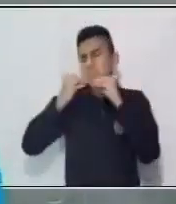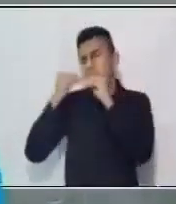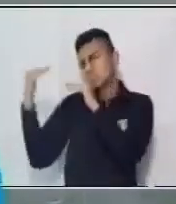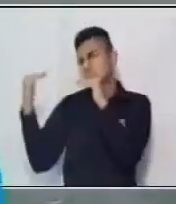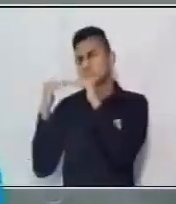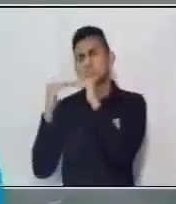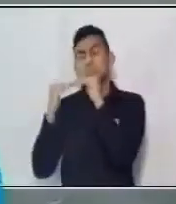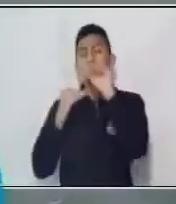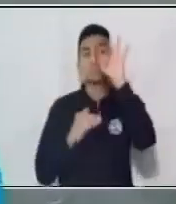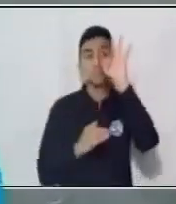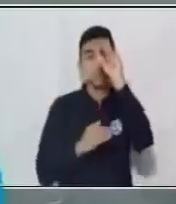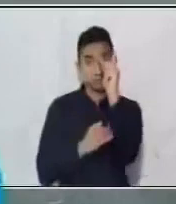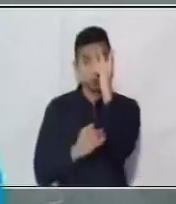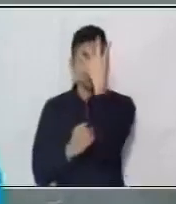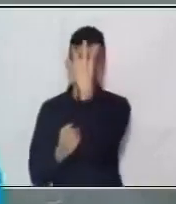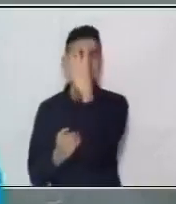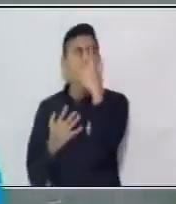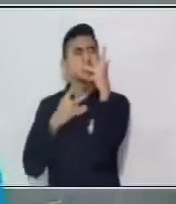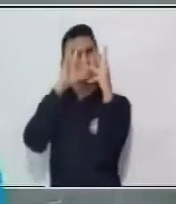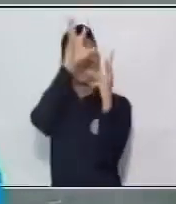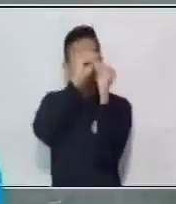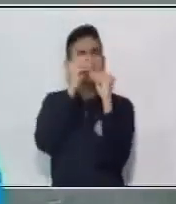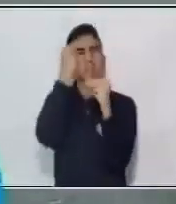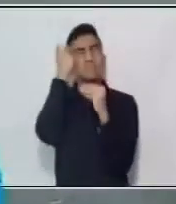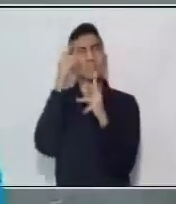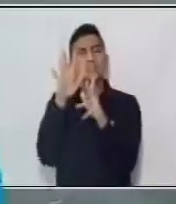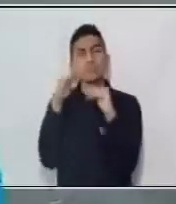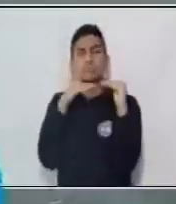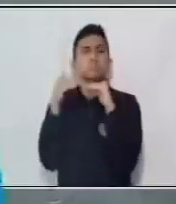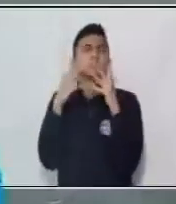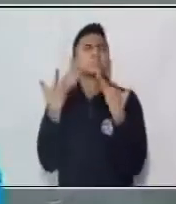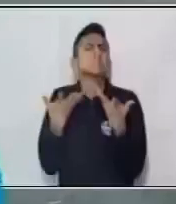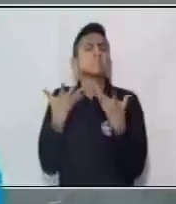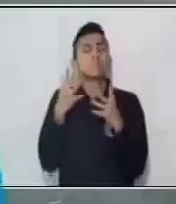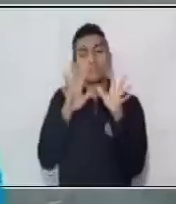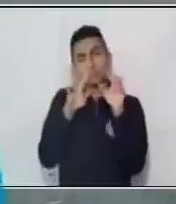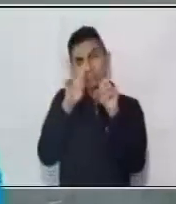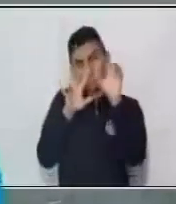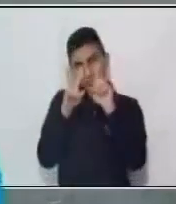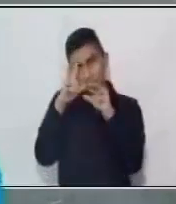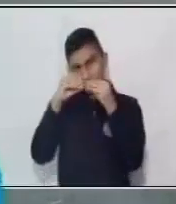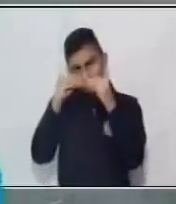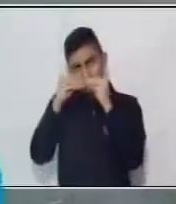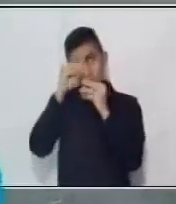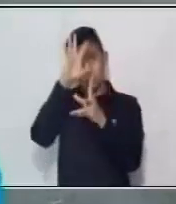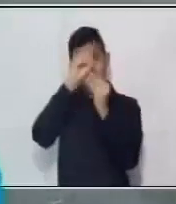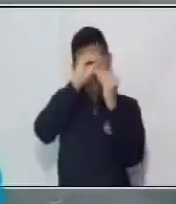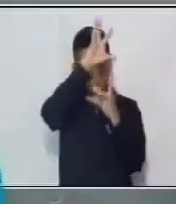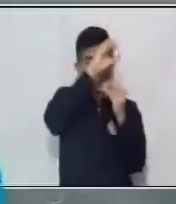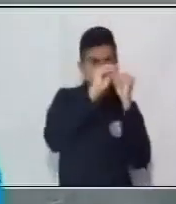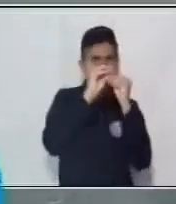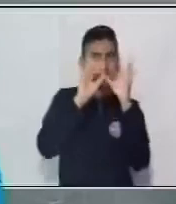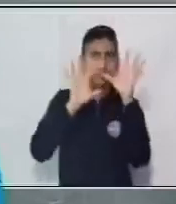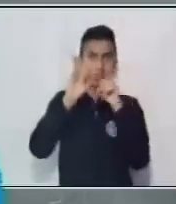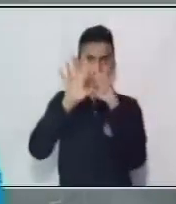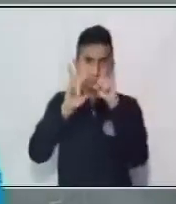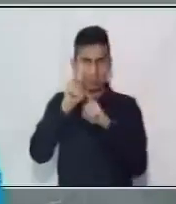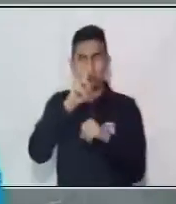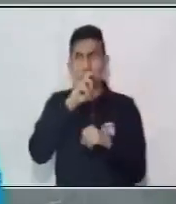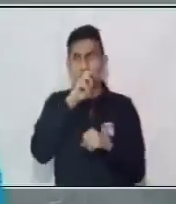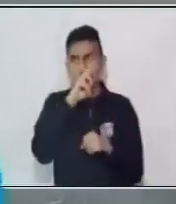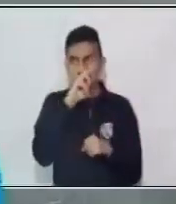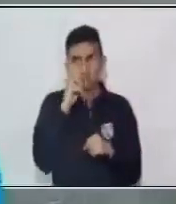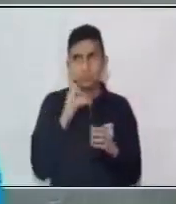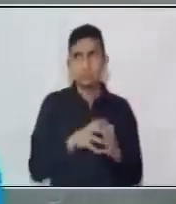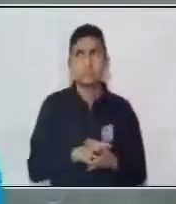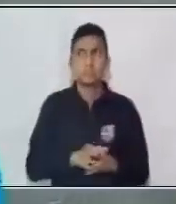12. ¿Podemos encontrarlo de otra manera? Sí, hay otras formas de encontrarlo y lo podemos hacer con una tabla extendida.